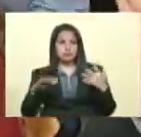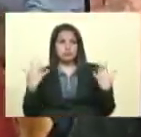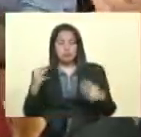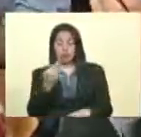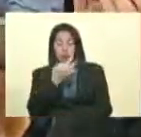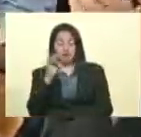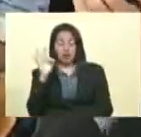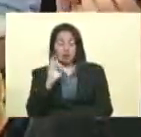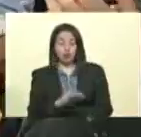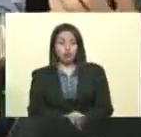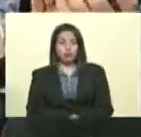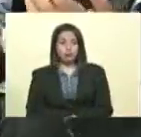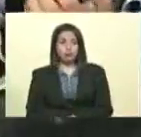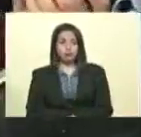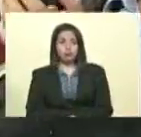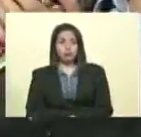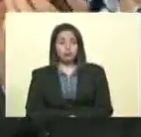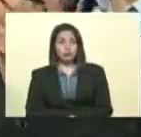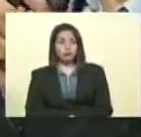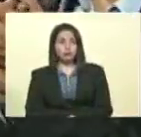Excelente.